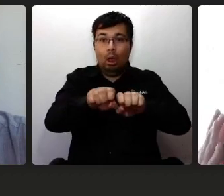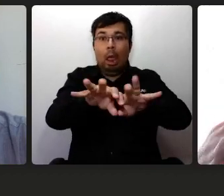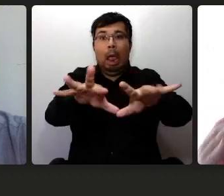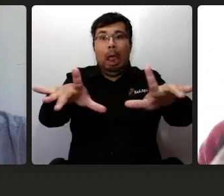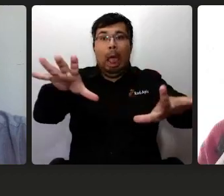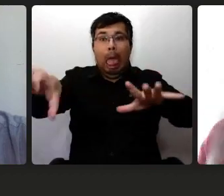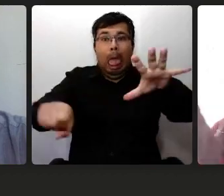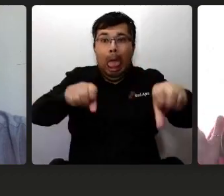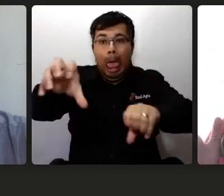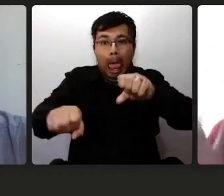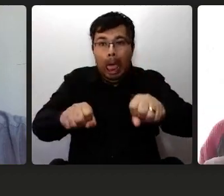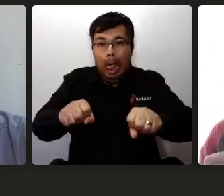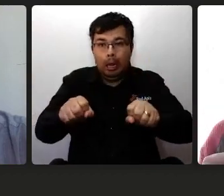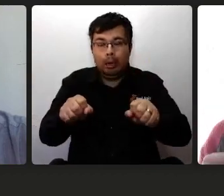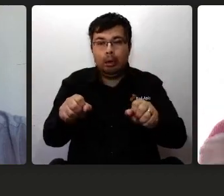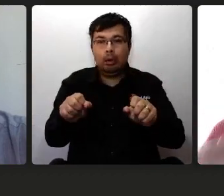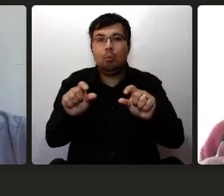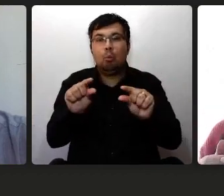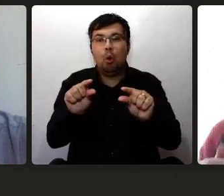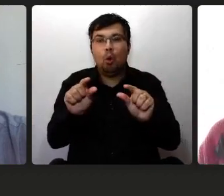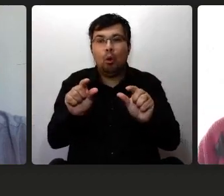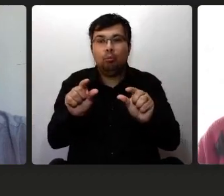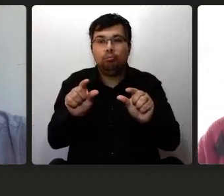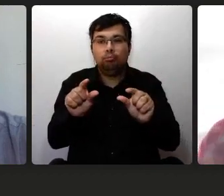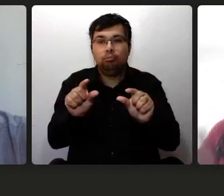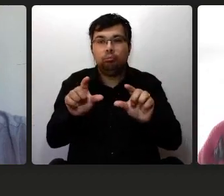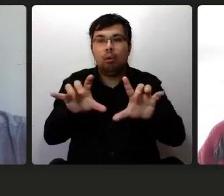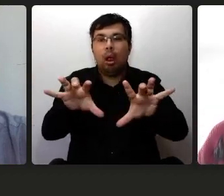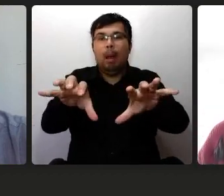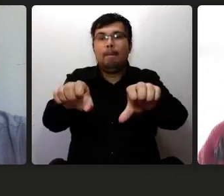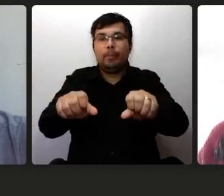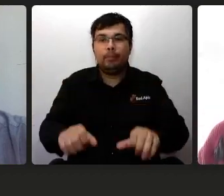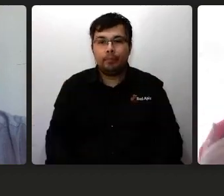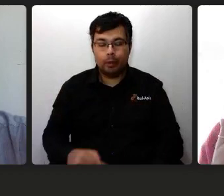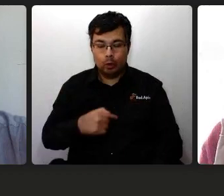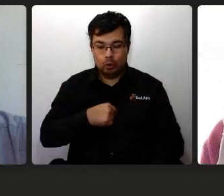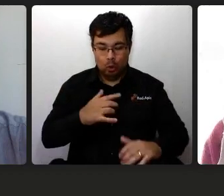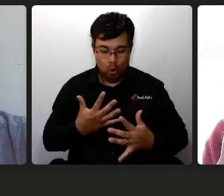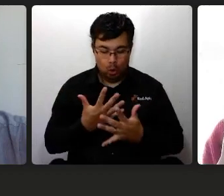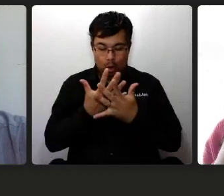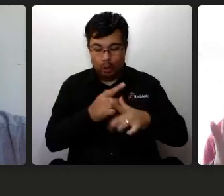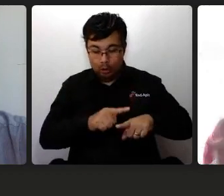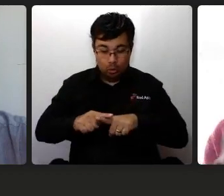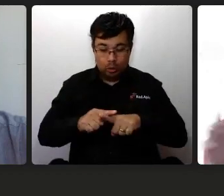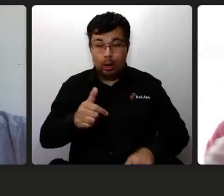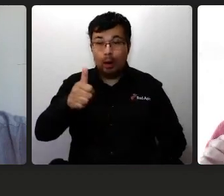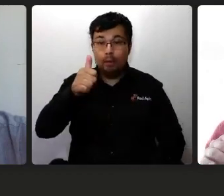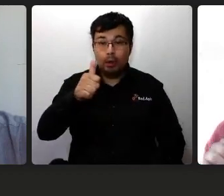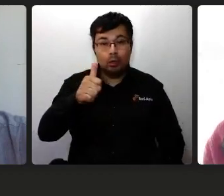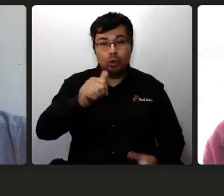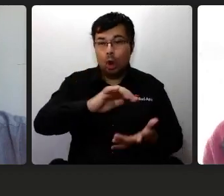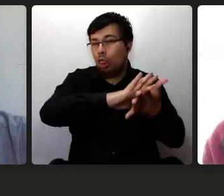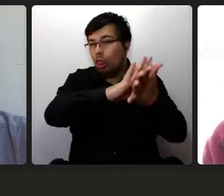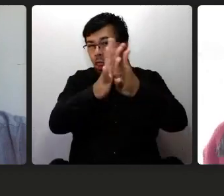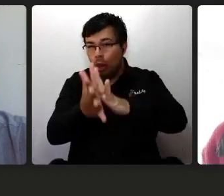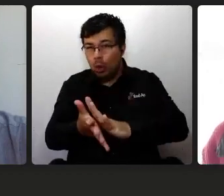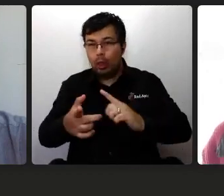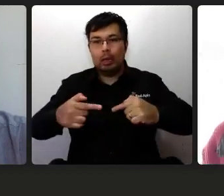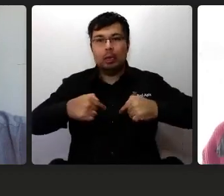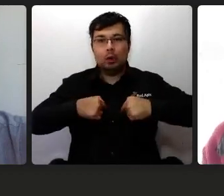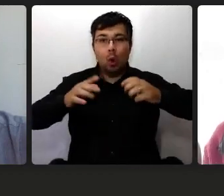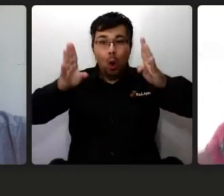que partir. Bueno, ¿qué? ¿Redes sociales es importante? Sí. Si estoy en todas las redes sociales y no y soy yo la que maneja las redes sociales no, y